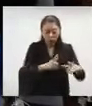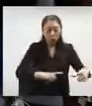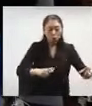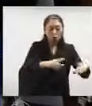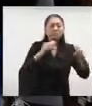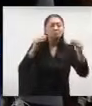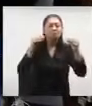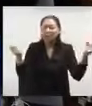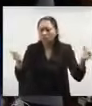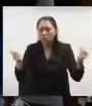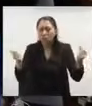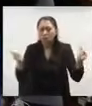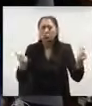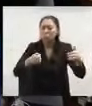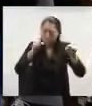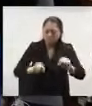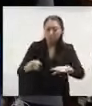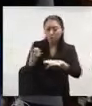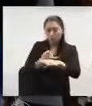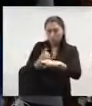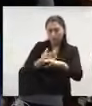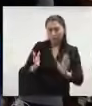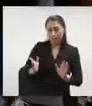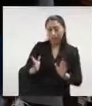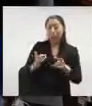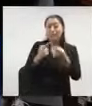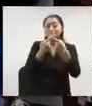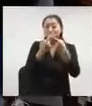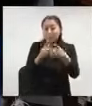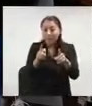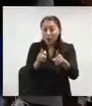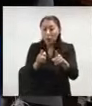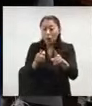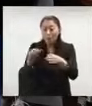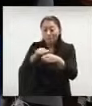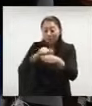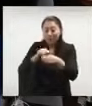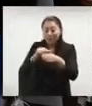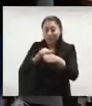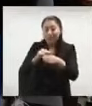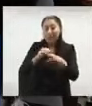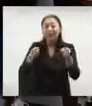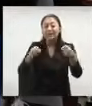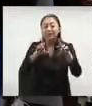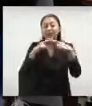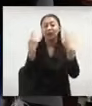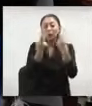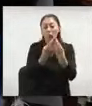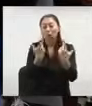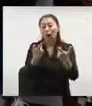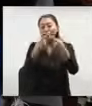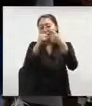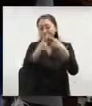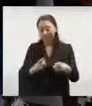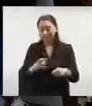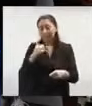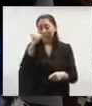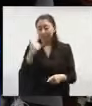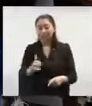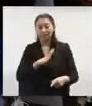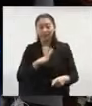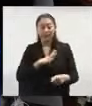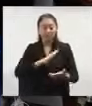instantánea. Montarla es otra historia. En el lugar donde estamos ya tenemos micrófonos,